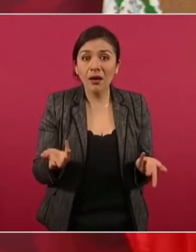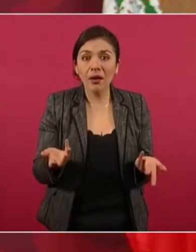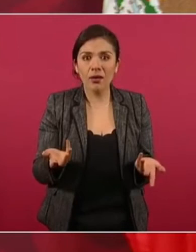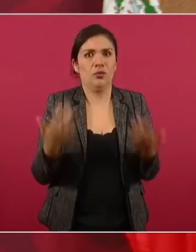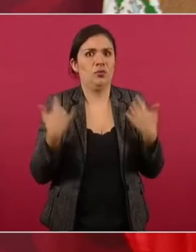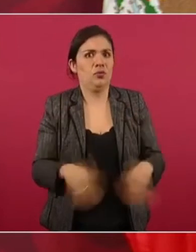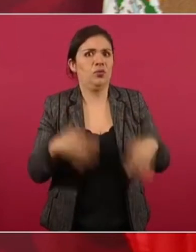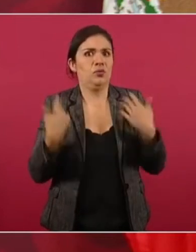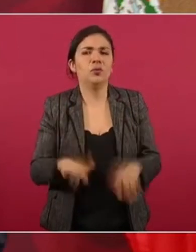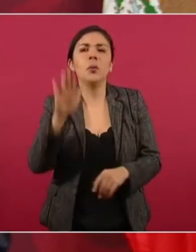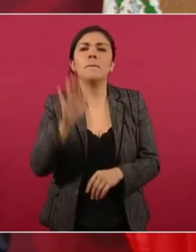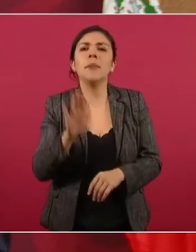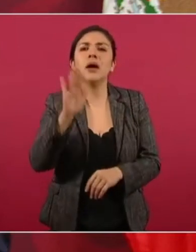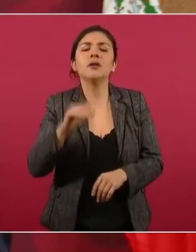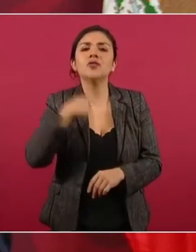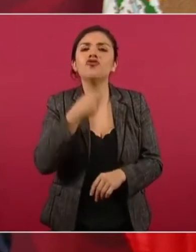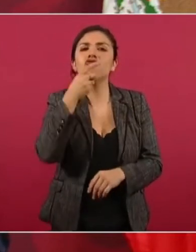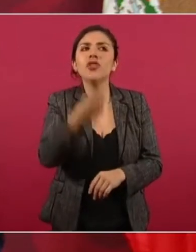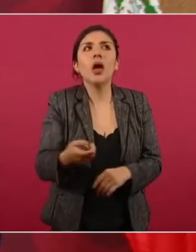Es como si